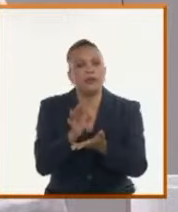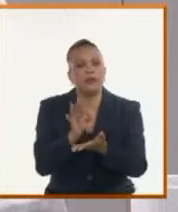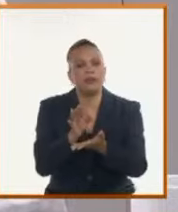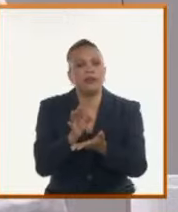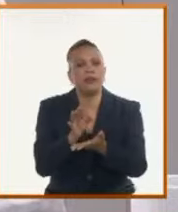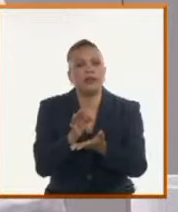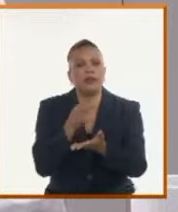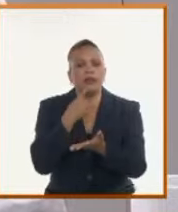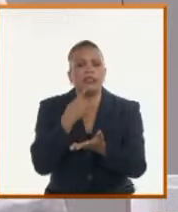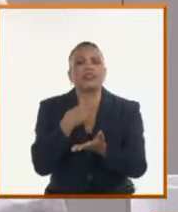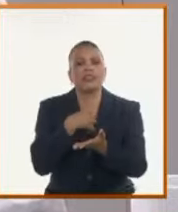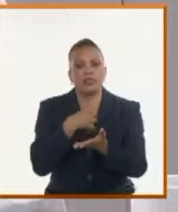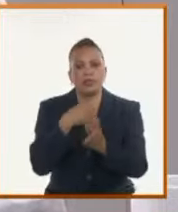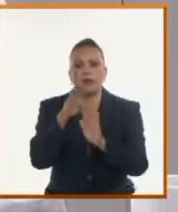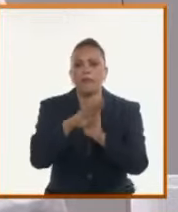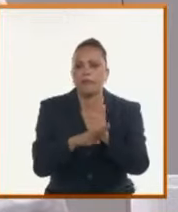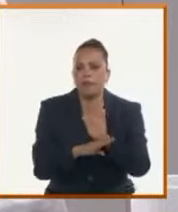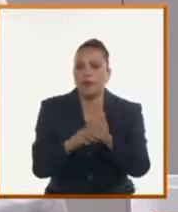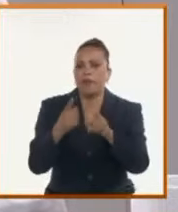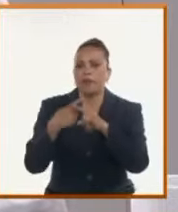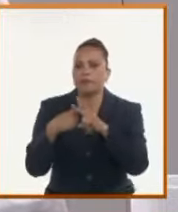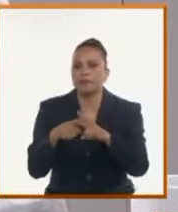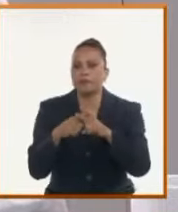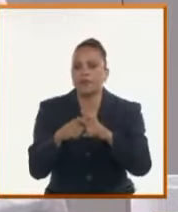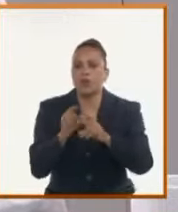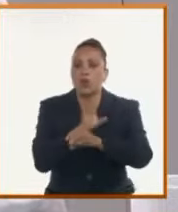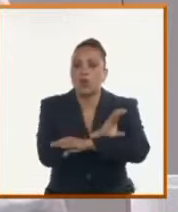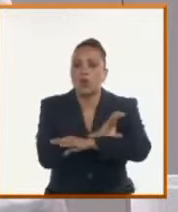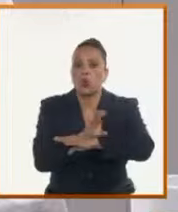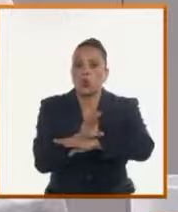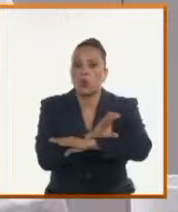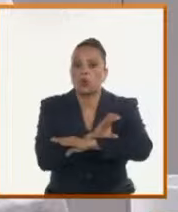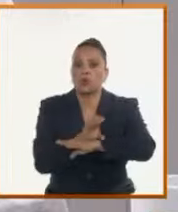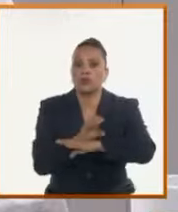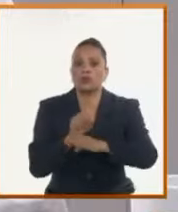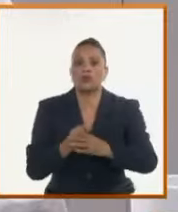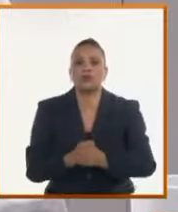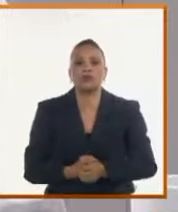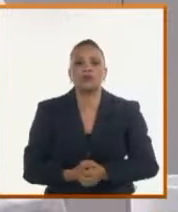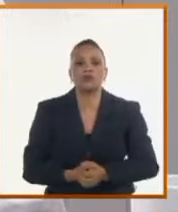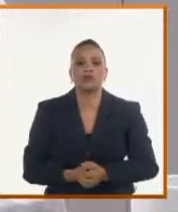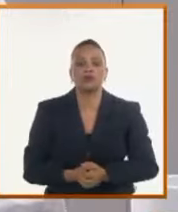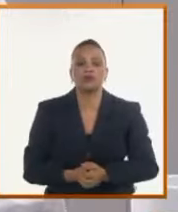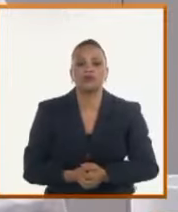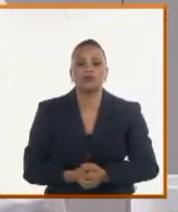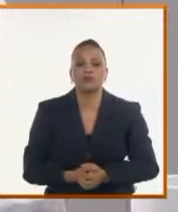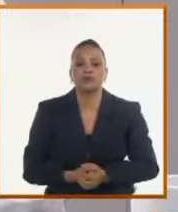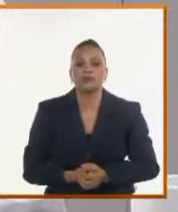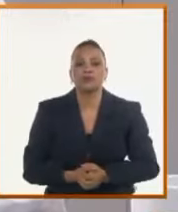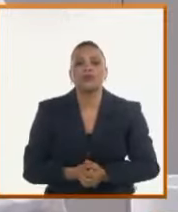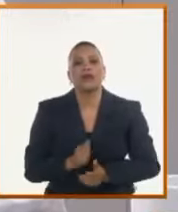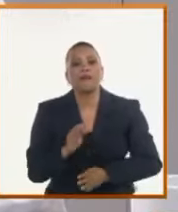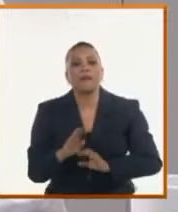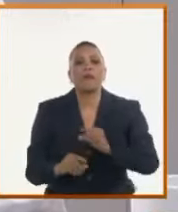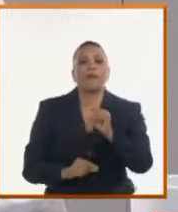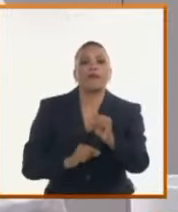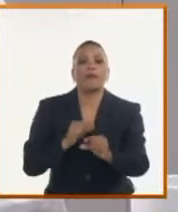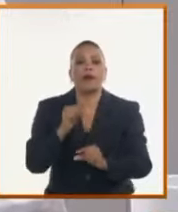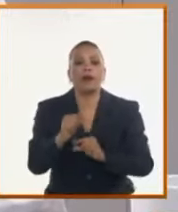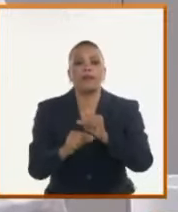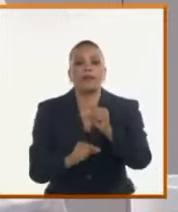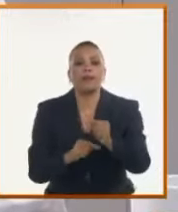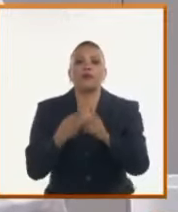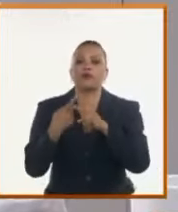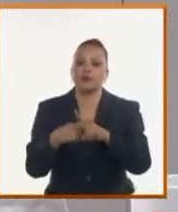un un programa de recuperación de coches fundamentalmente en los talleres ferroviarios Para paulatinamente irle dando